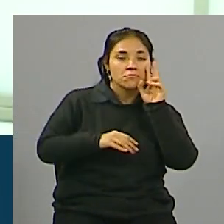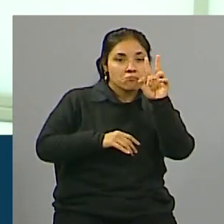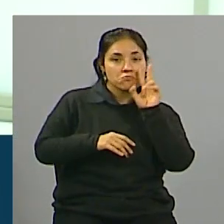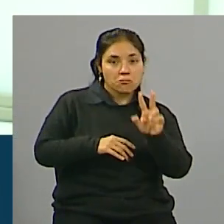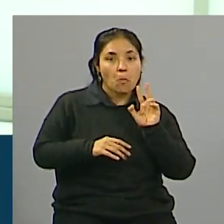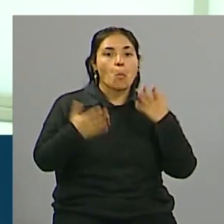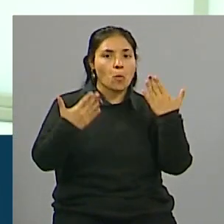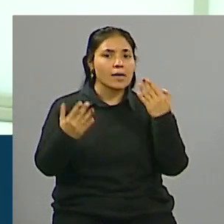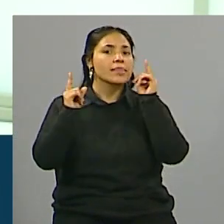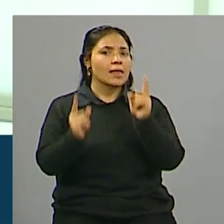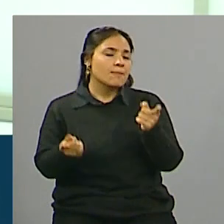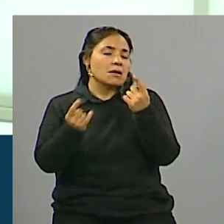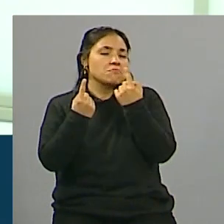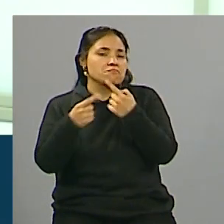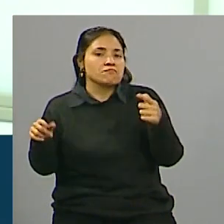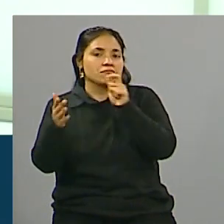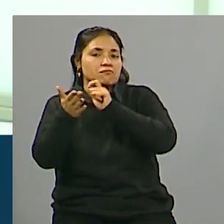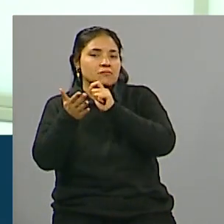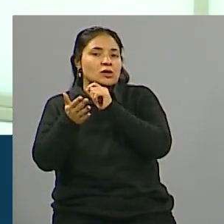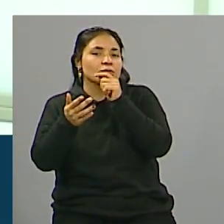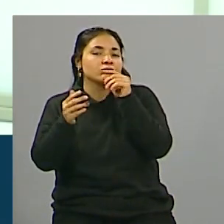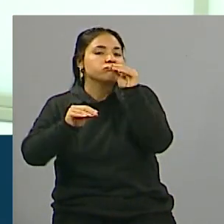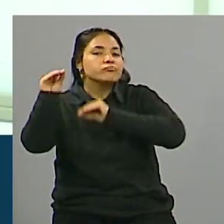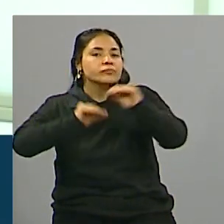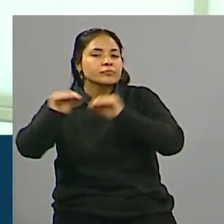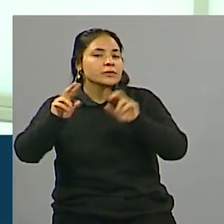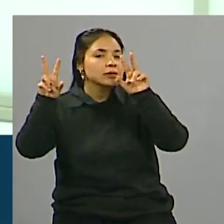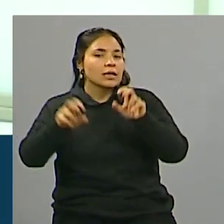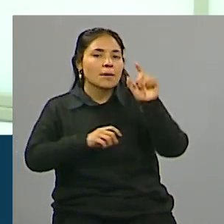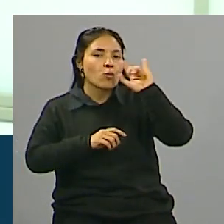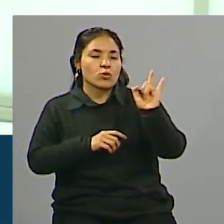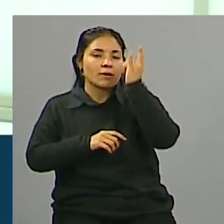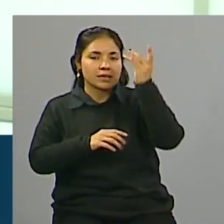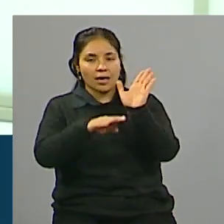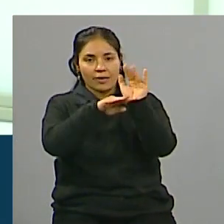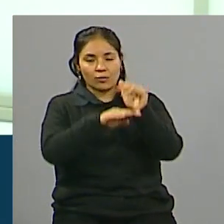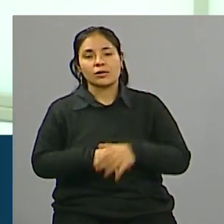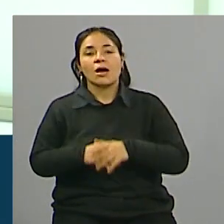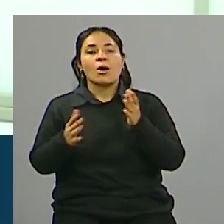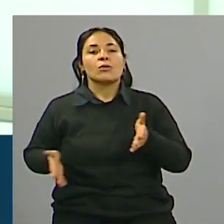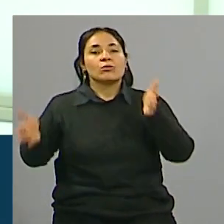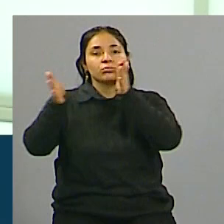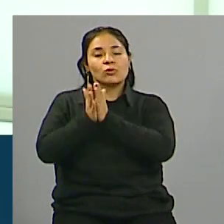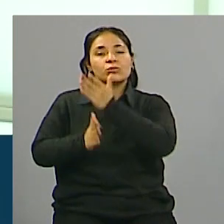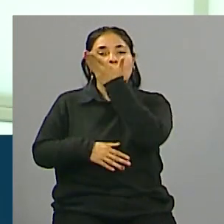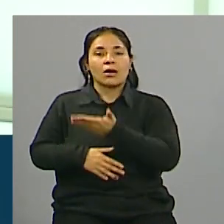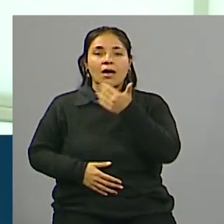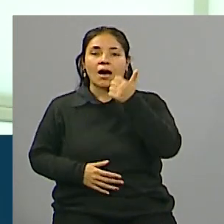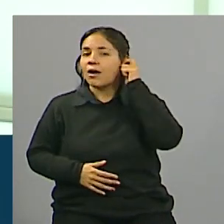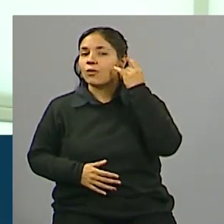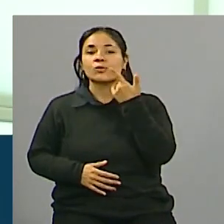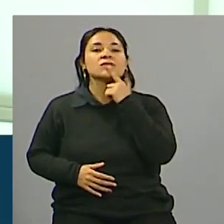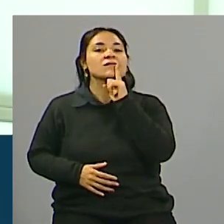generan los medios de la Universidad Nacional de Cuyo. Seguimos hablando de la guerra entre Ucrania y Rusia y lo hacemos con Augusto Grilli Fox,